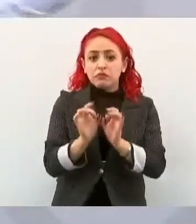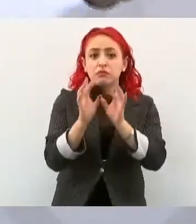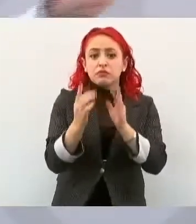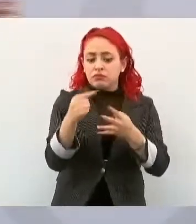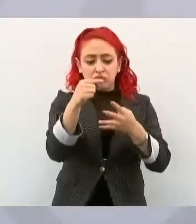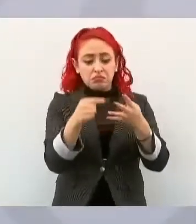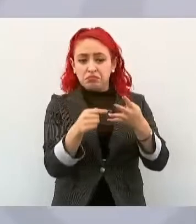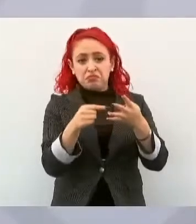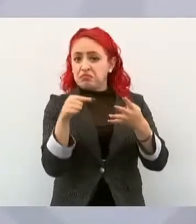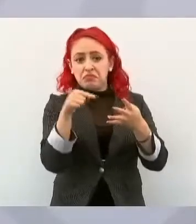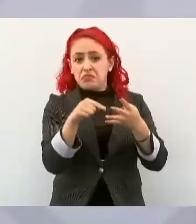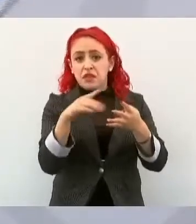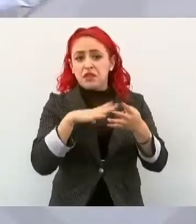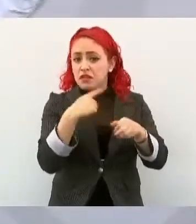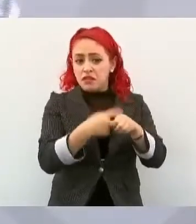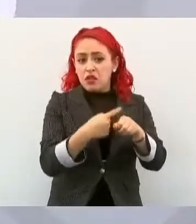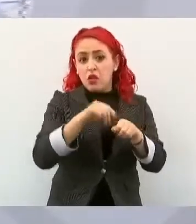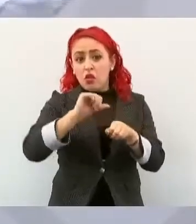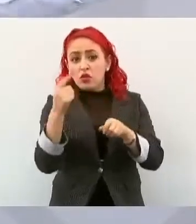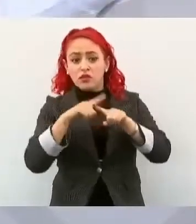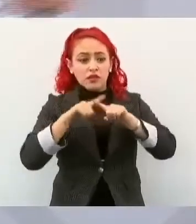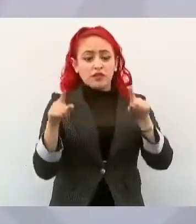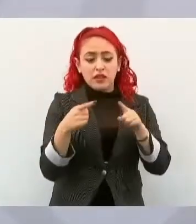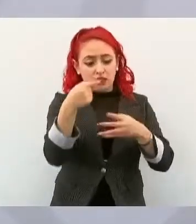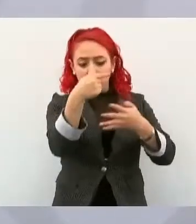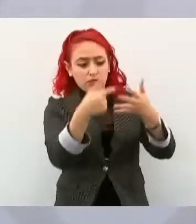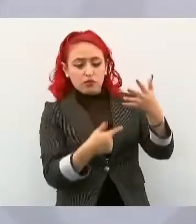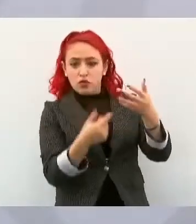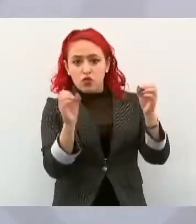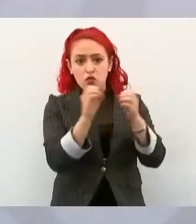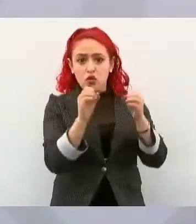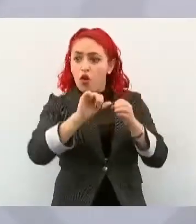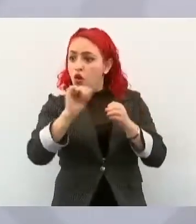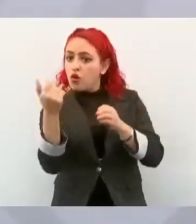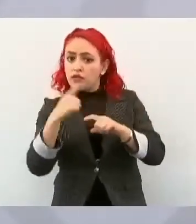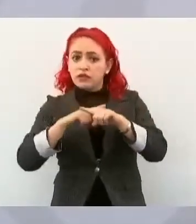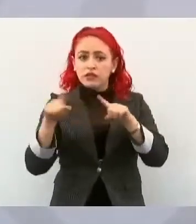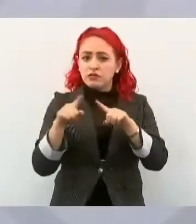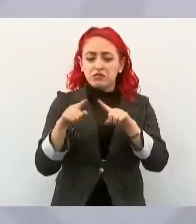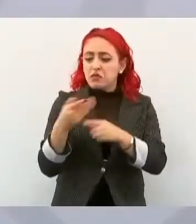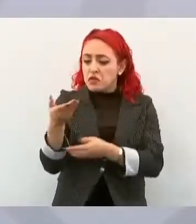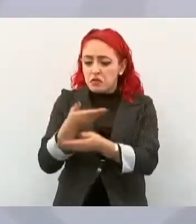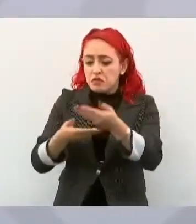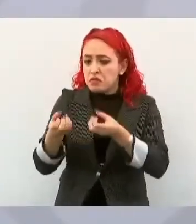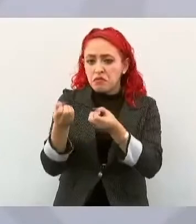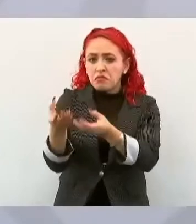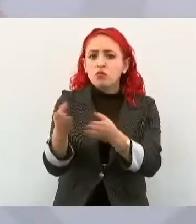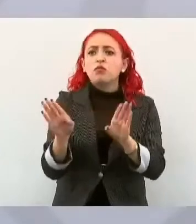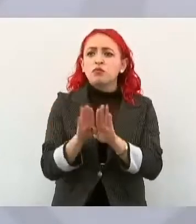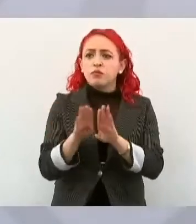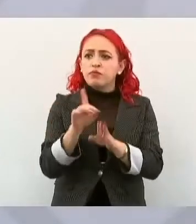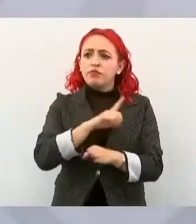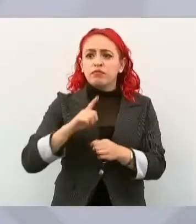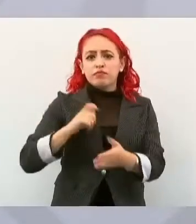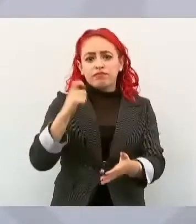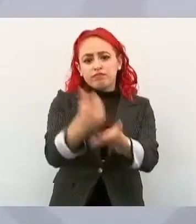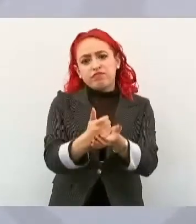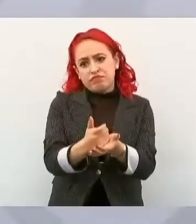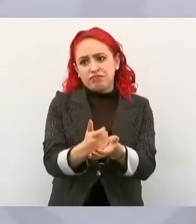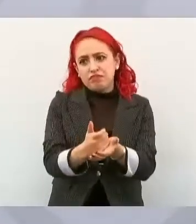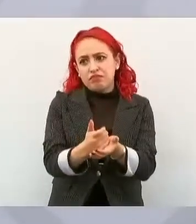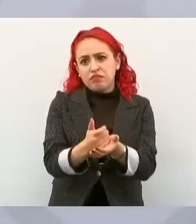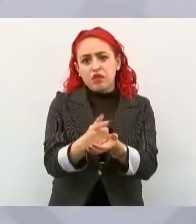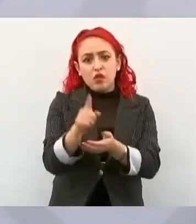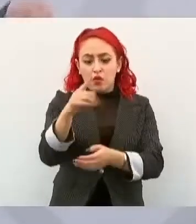se salía de ese catálogo, si tenía un padecimiento que no estaba incluido o había un servicio que no se le otorgaba, tenía que pagar. No